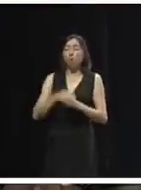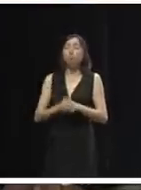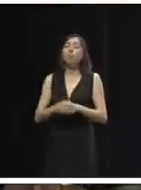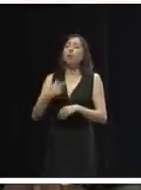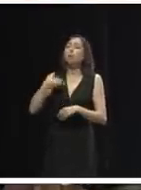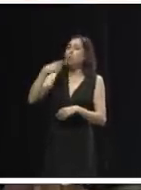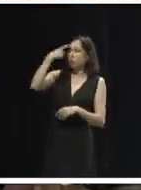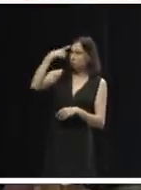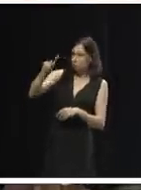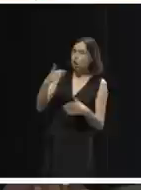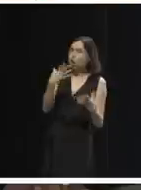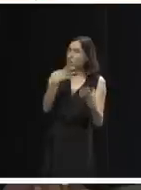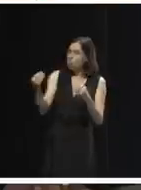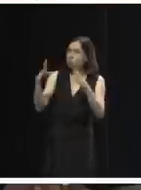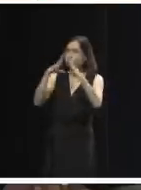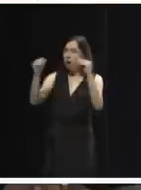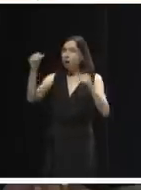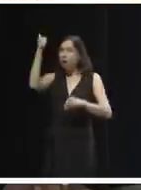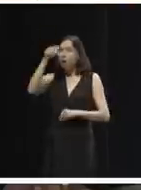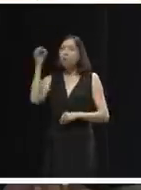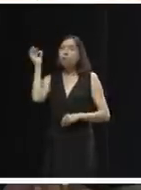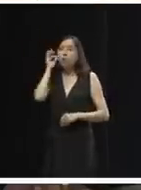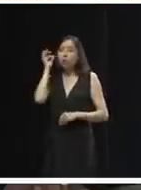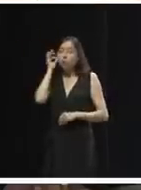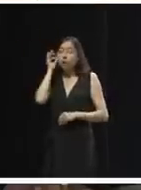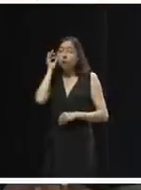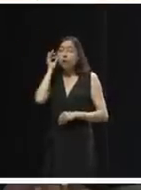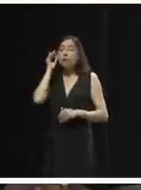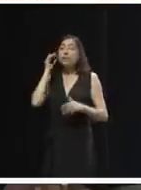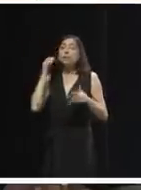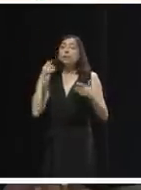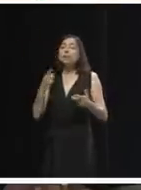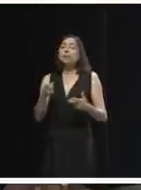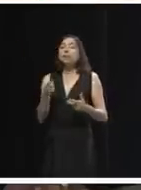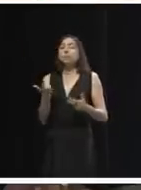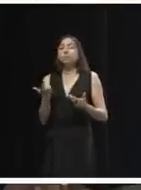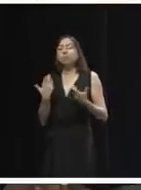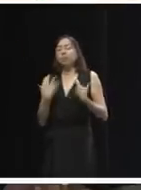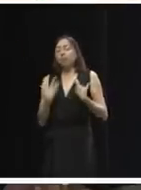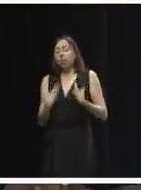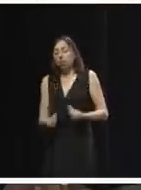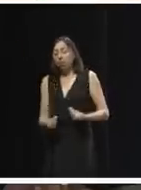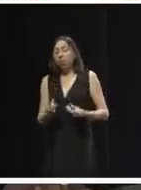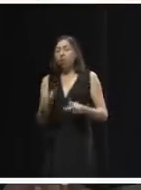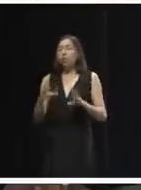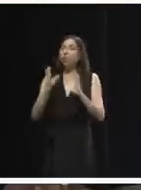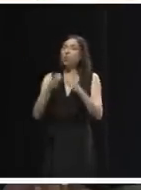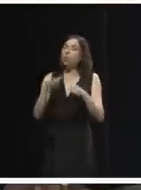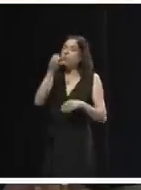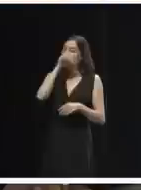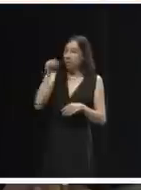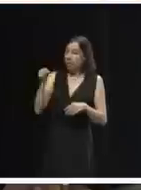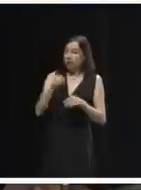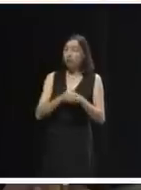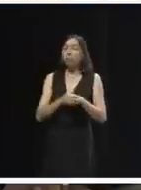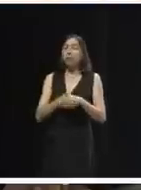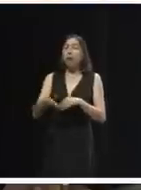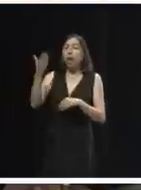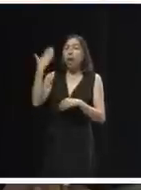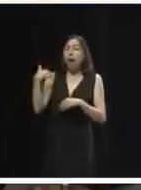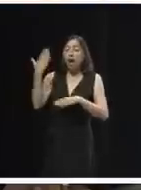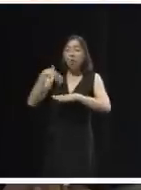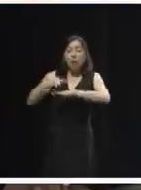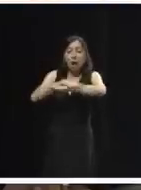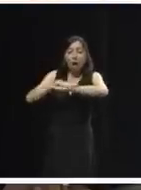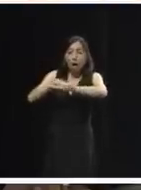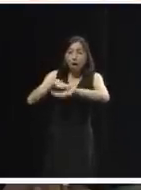que hay muchos andaluces y andaluzas que están decepcionados con el Partido Socialista. Han gobernado muchos